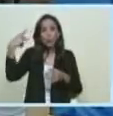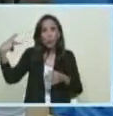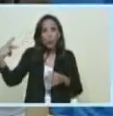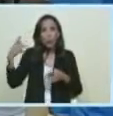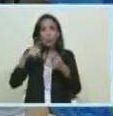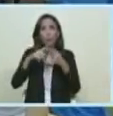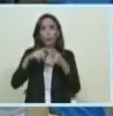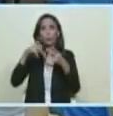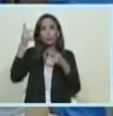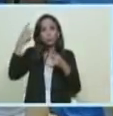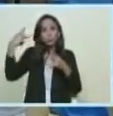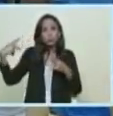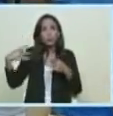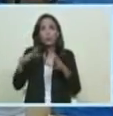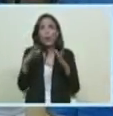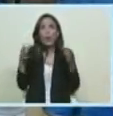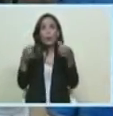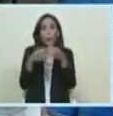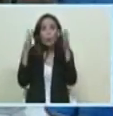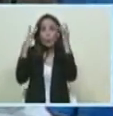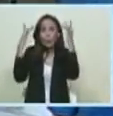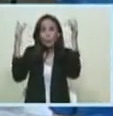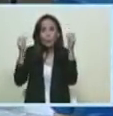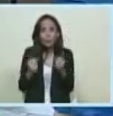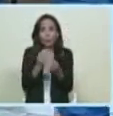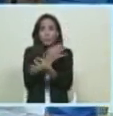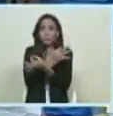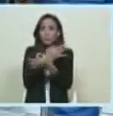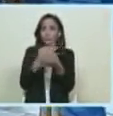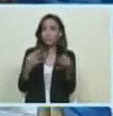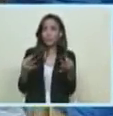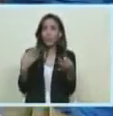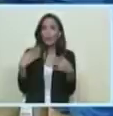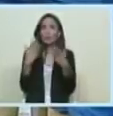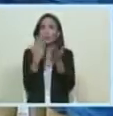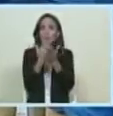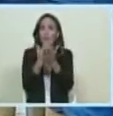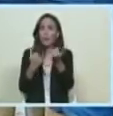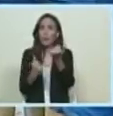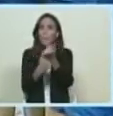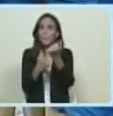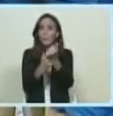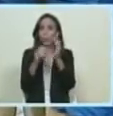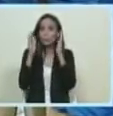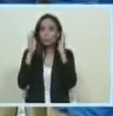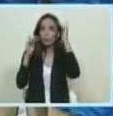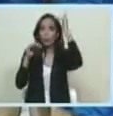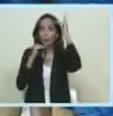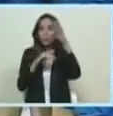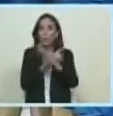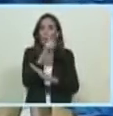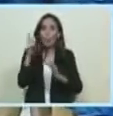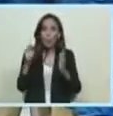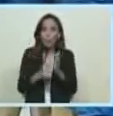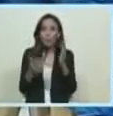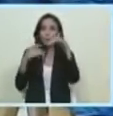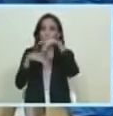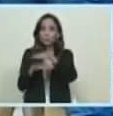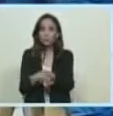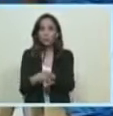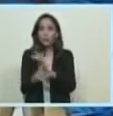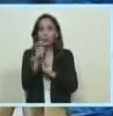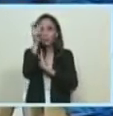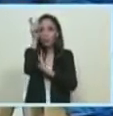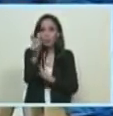de psicólogo, es un equipo multidisciplinario que es lo que nos va a estar dando la garantía de la atención absoluta, plena,